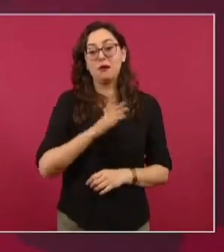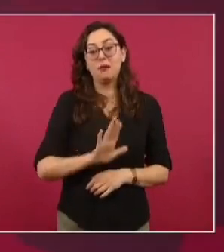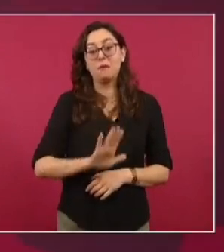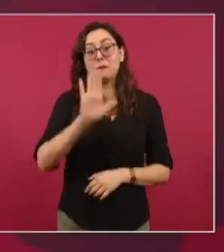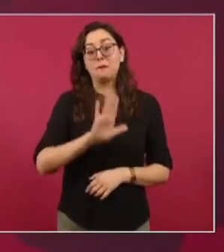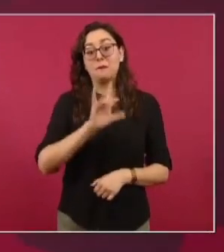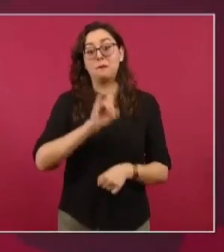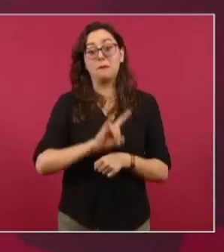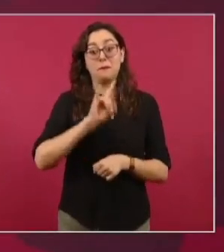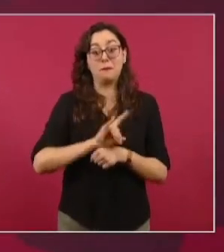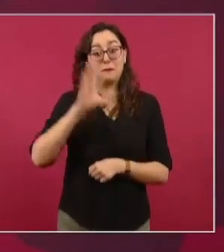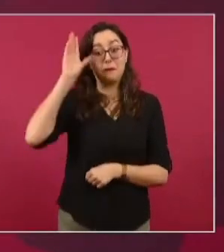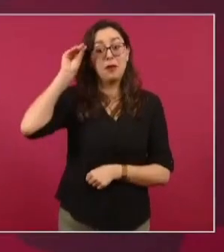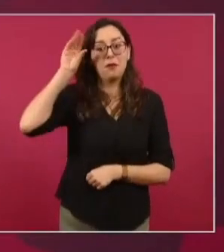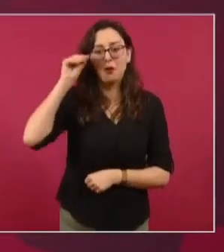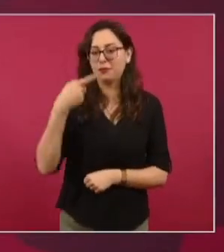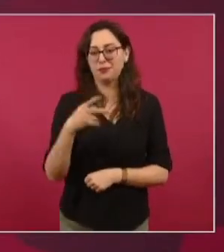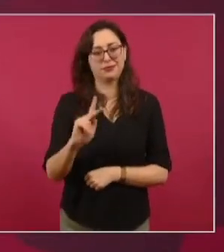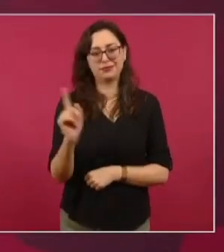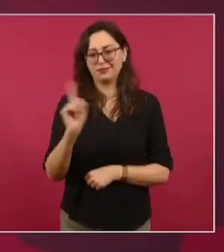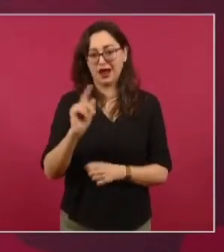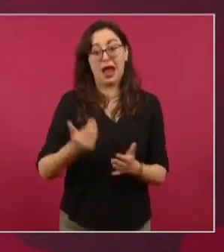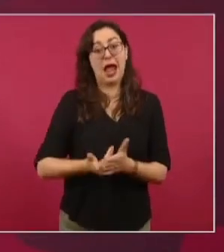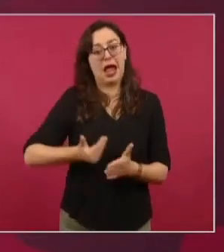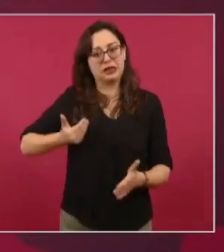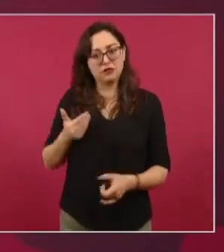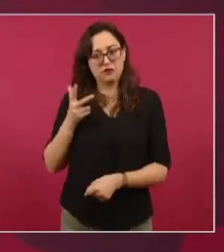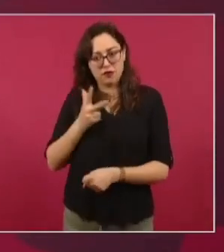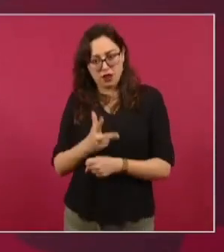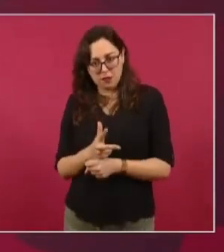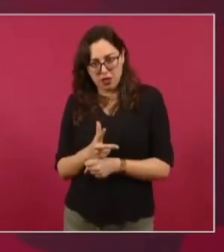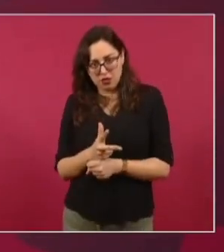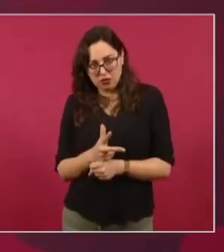por aquello de que no fuese yo a decir algo